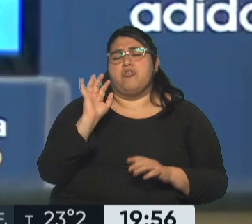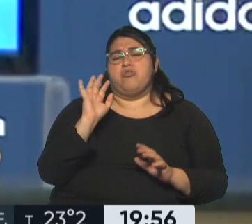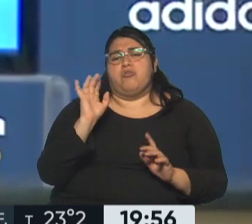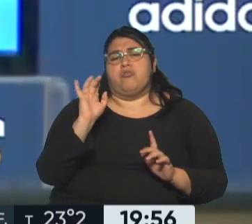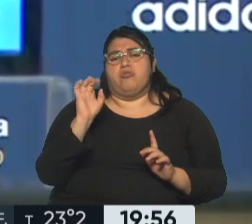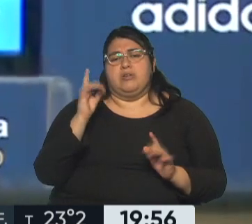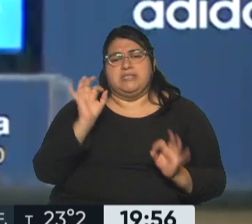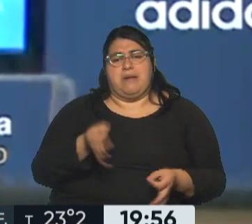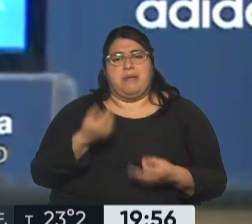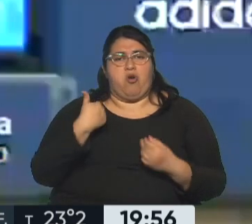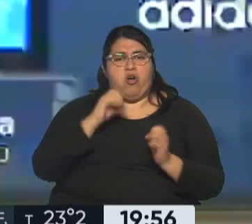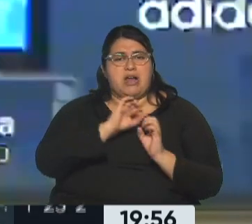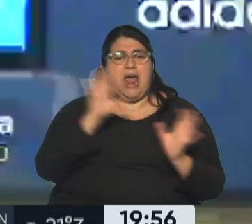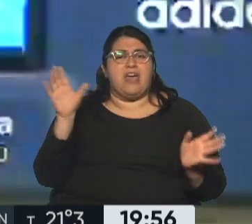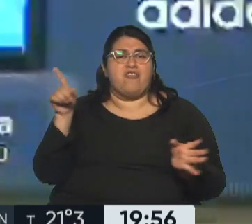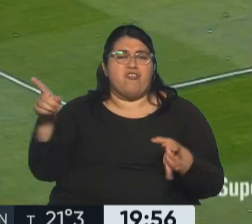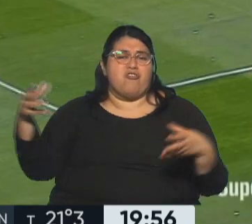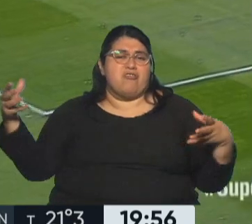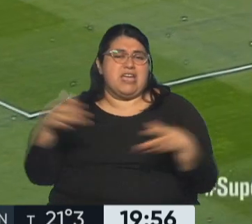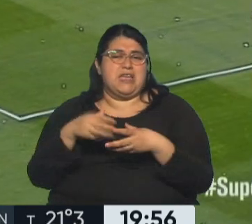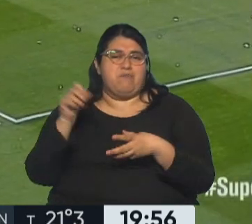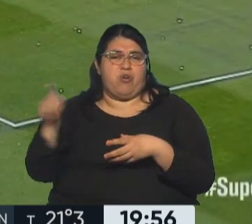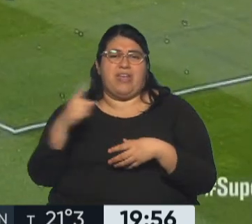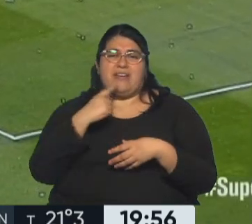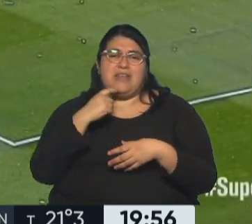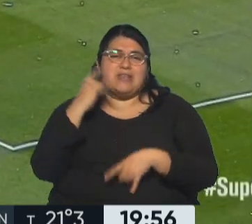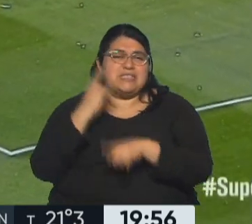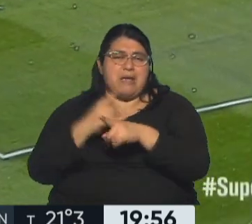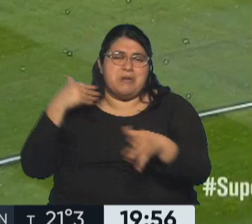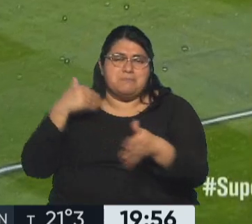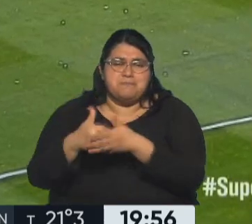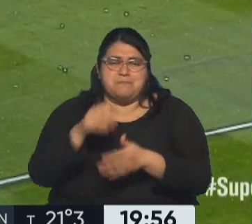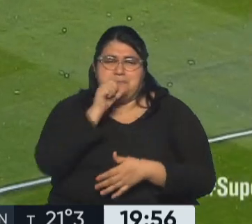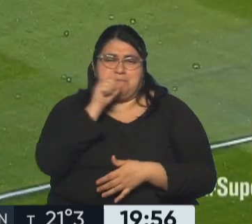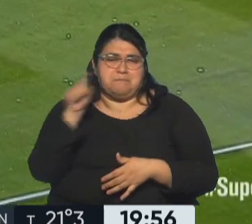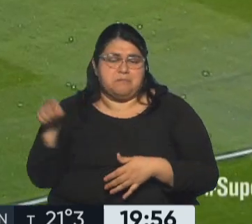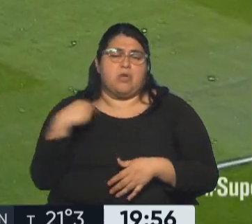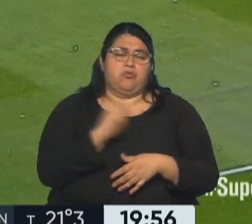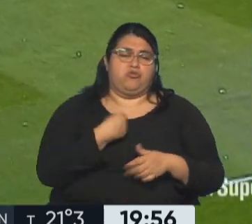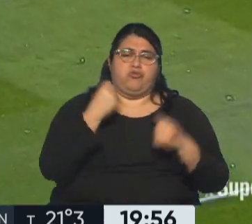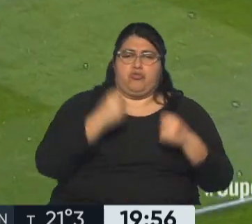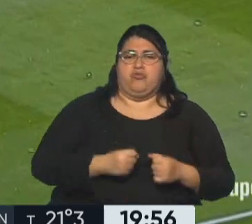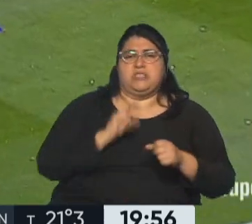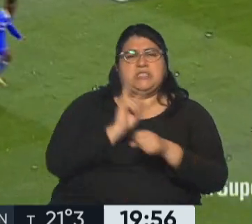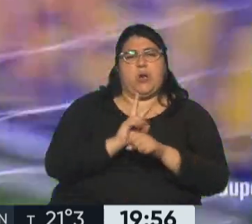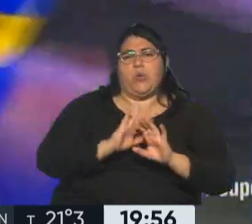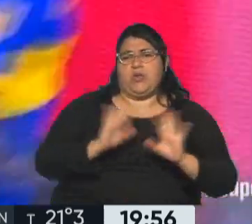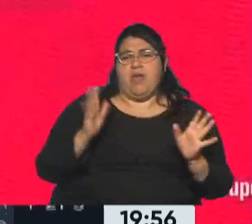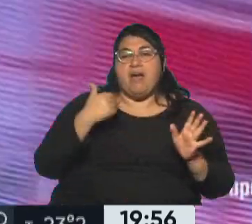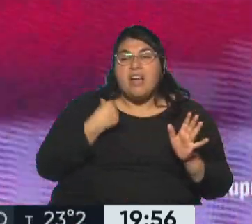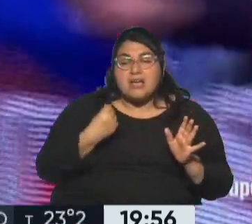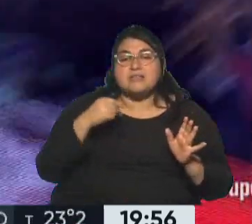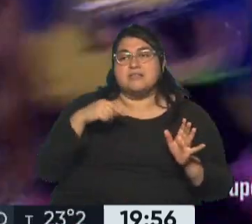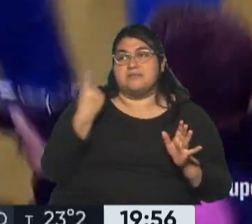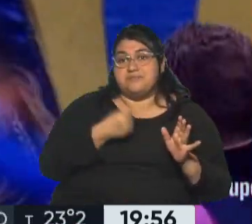River se guardó su esquema hasta el último, pero nosotros estábamos seguros y convencidos de lo que íbamos